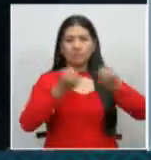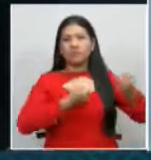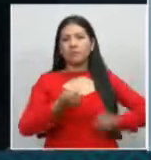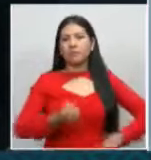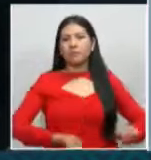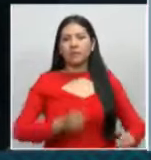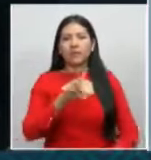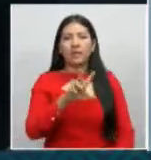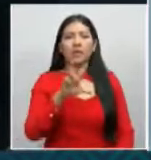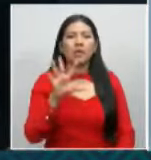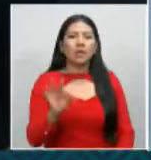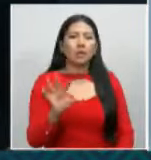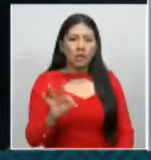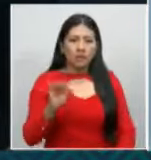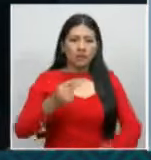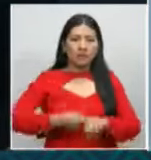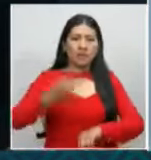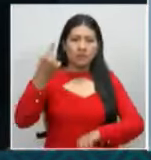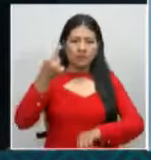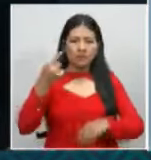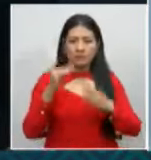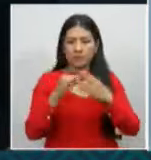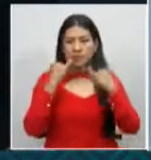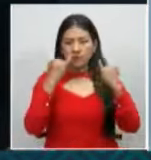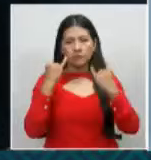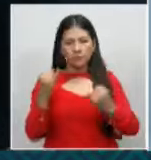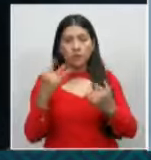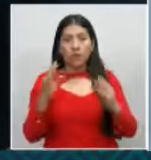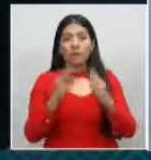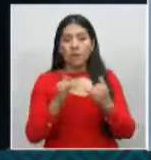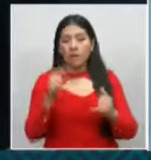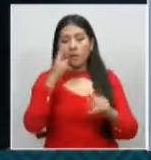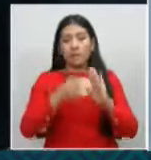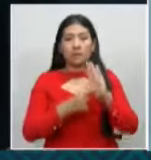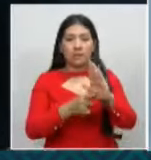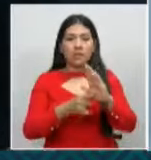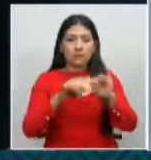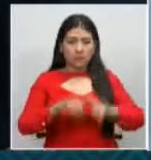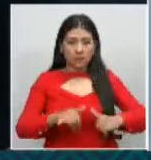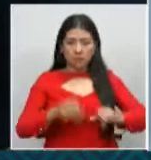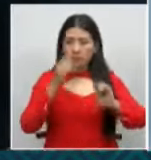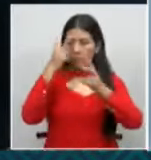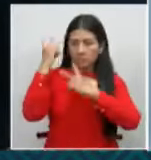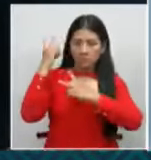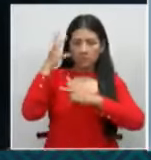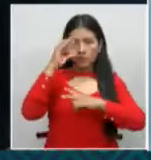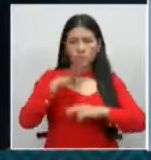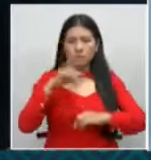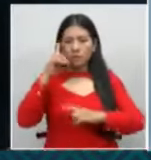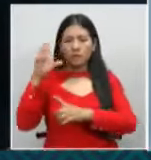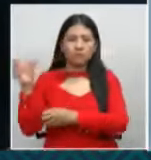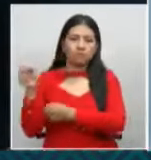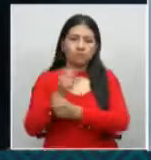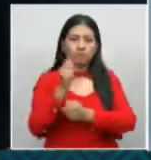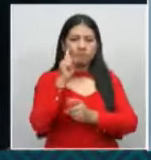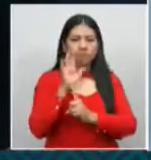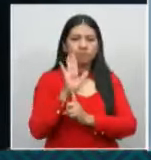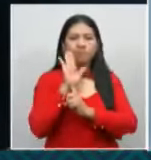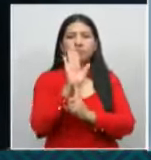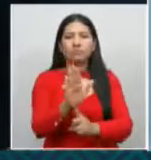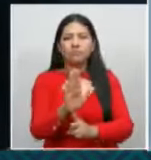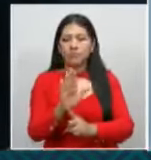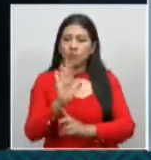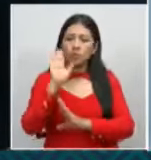los antecedentes de este caso. Fue presentado, así como acabamos de ver en imágenes, por el mismo ministro